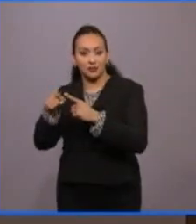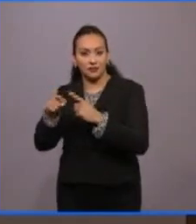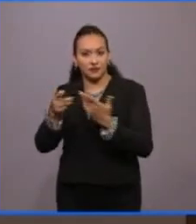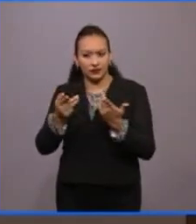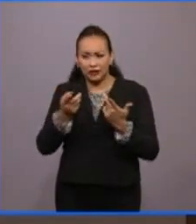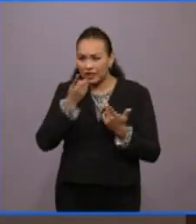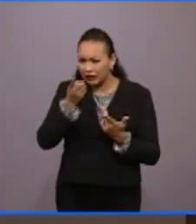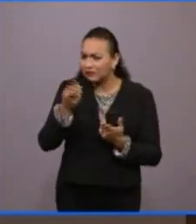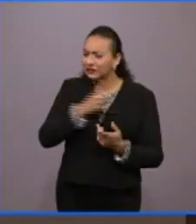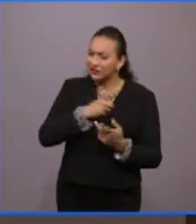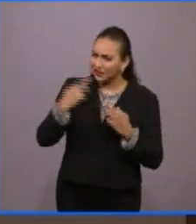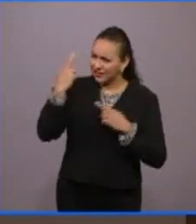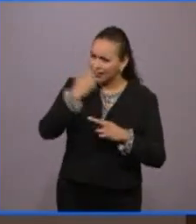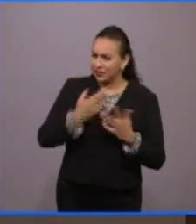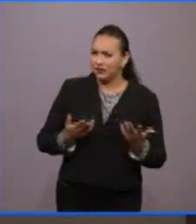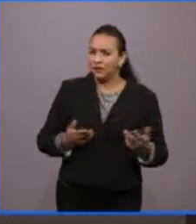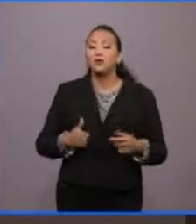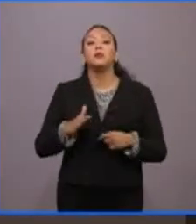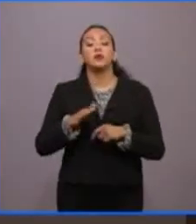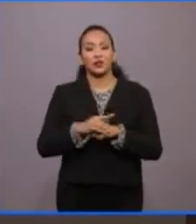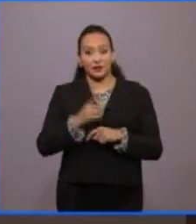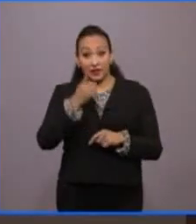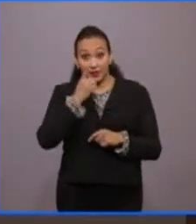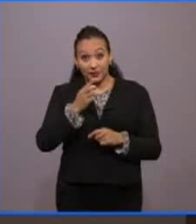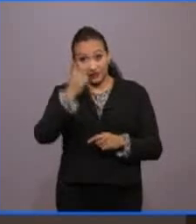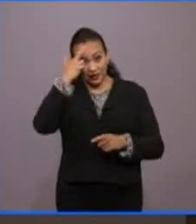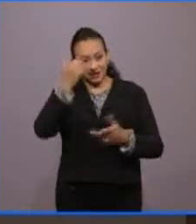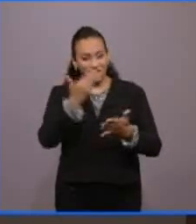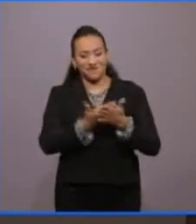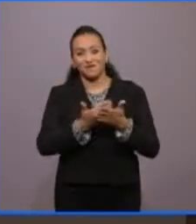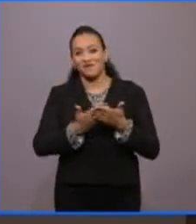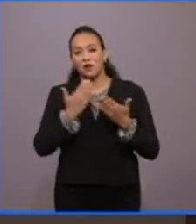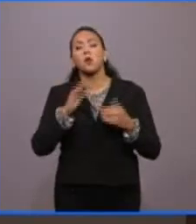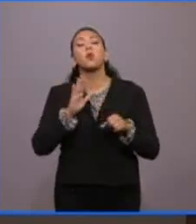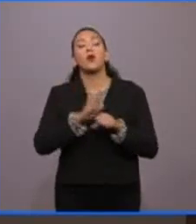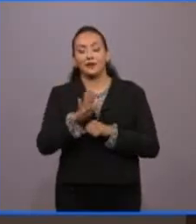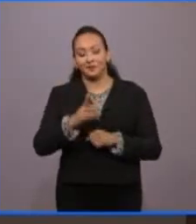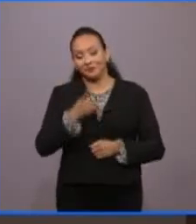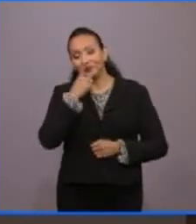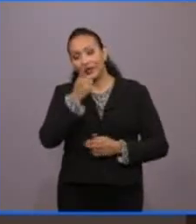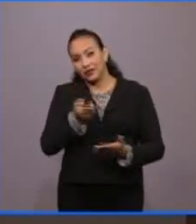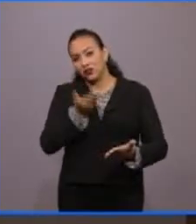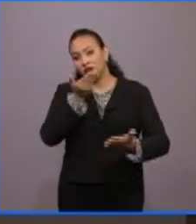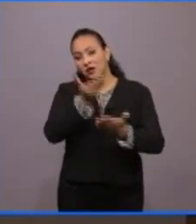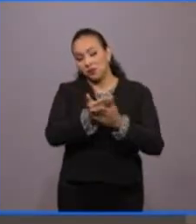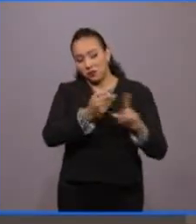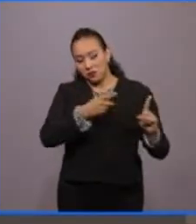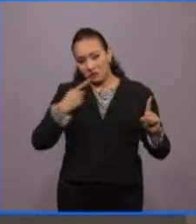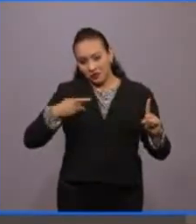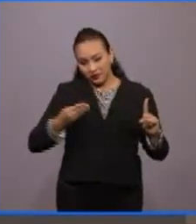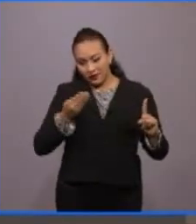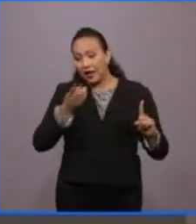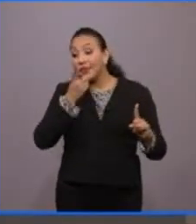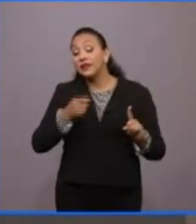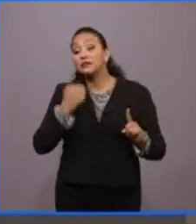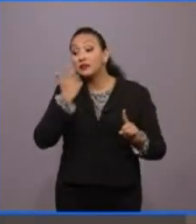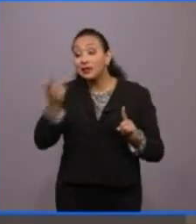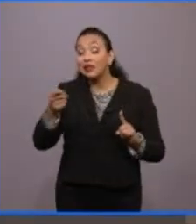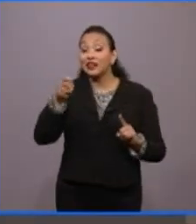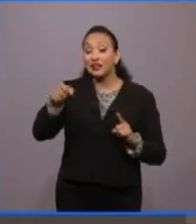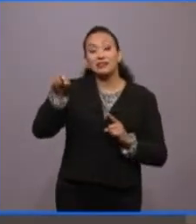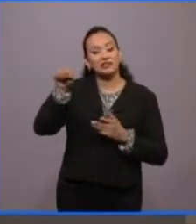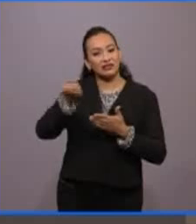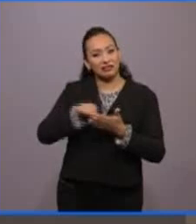país. El proyecto propone declarar infundados e inoperantes los argumentos planteados por el actor, que pide revocar dicho